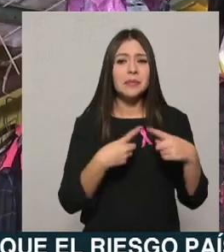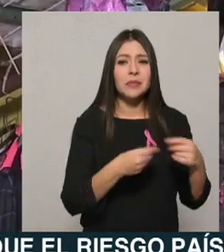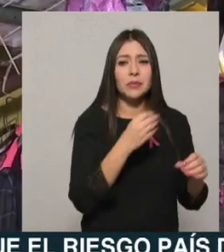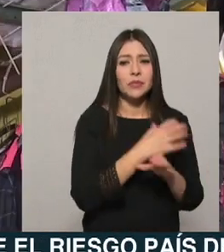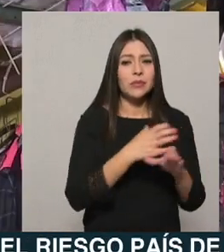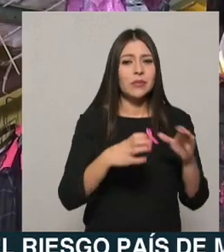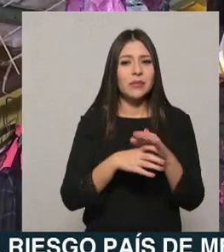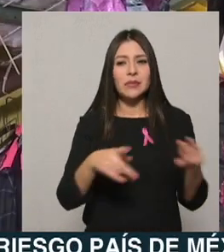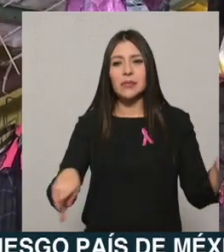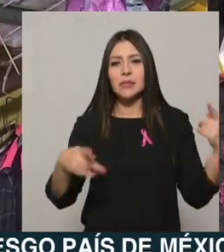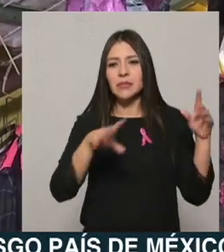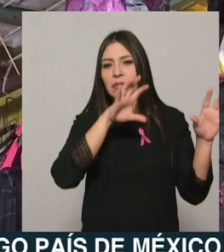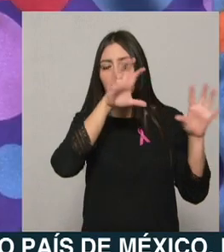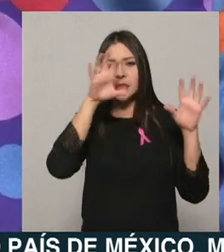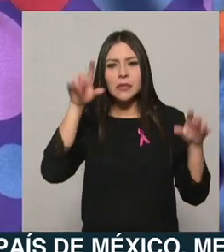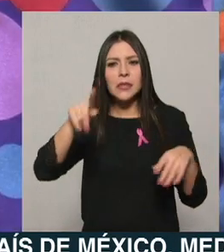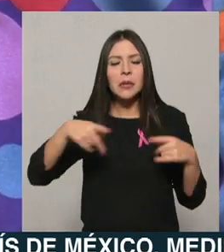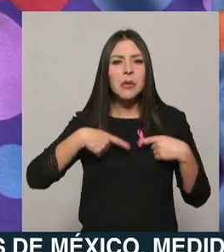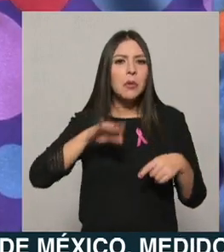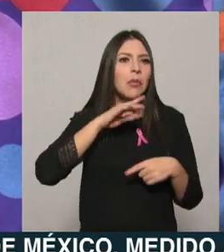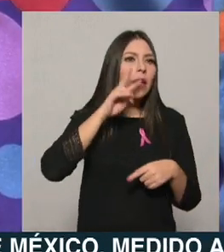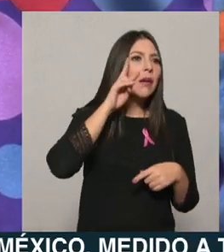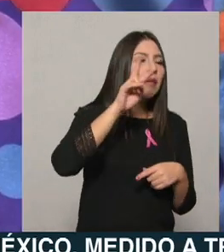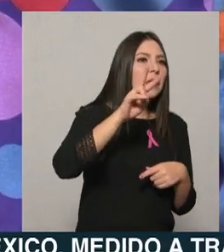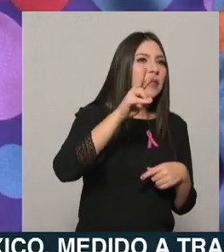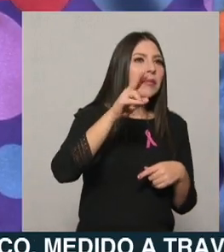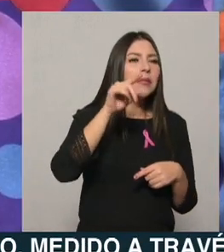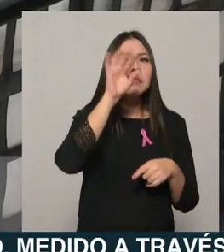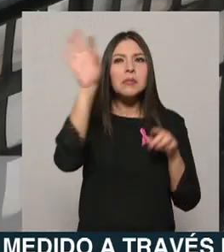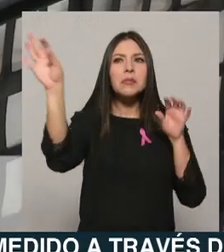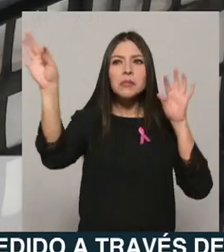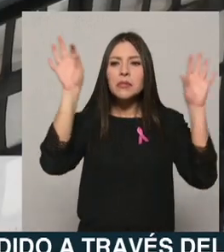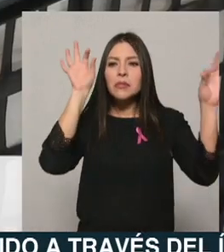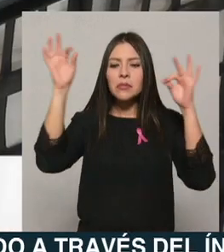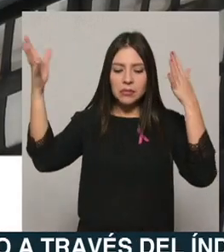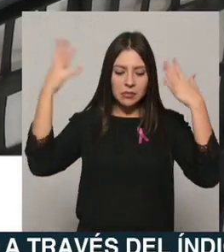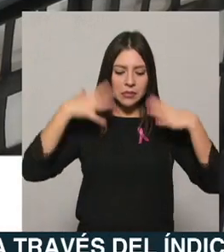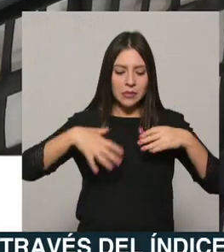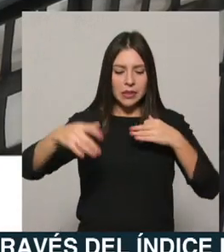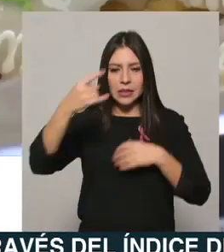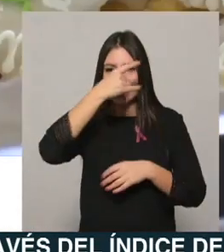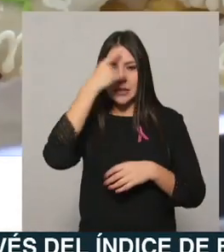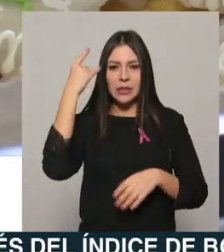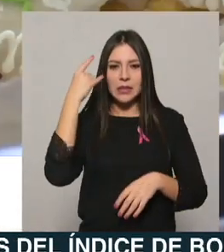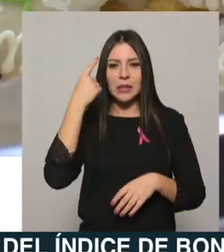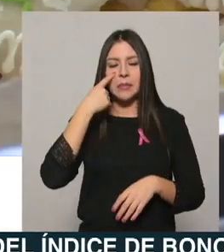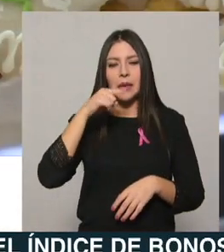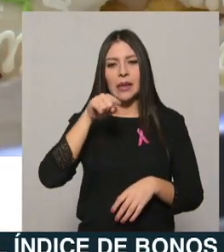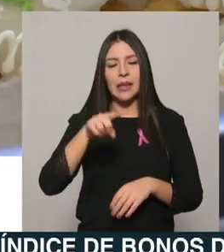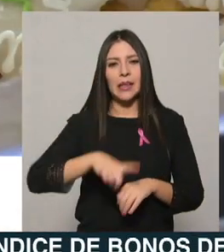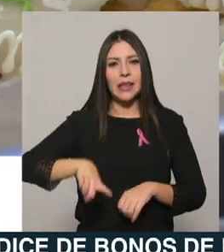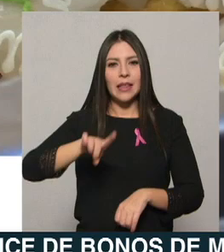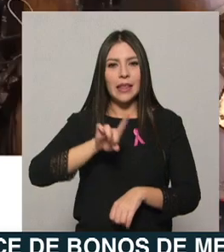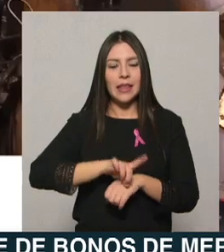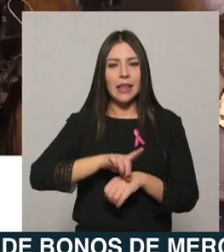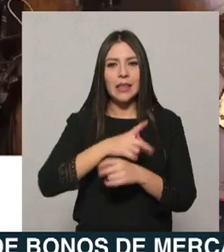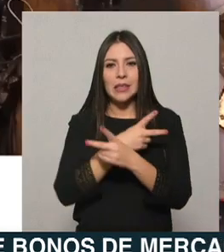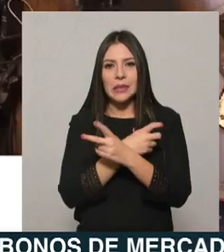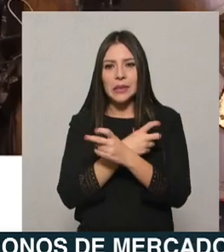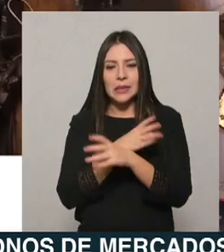el cliente puede armar su propio disfraz para la noche más tétrica del año en México. En la cámara Javier